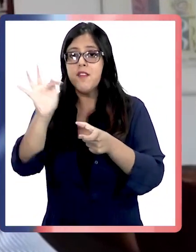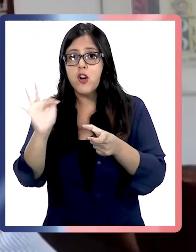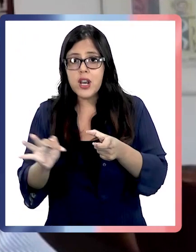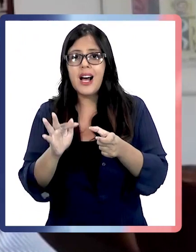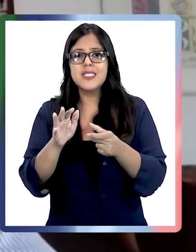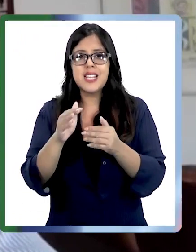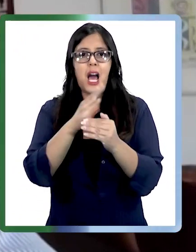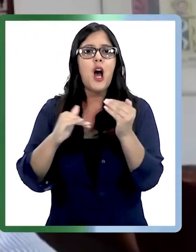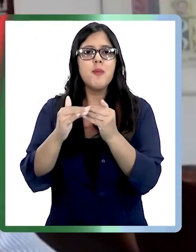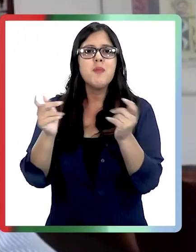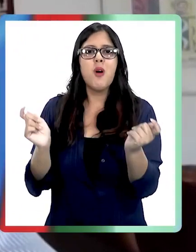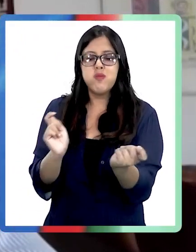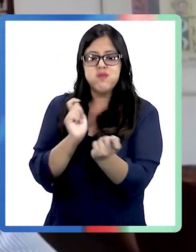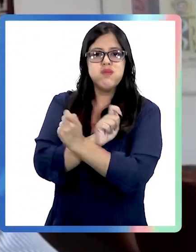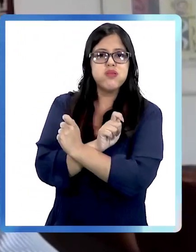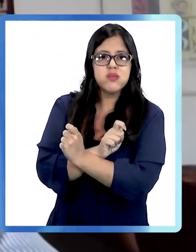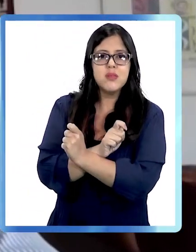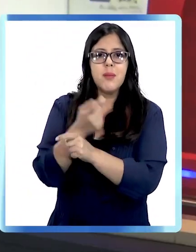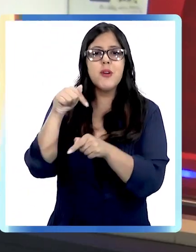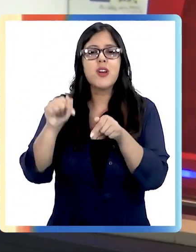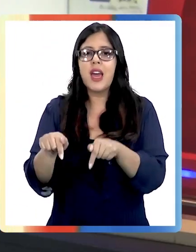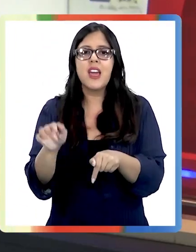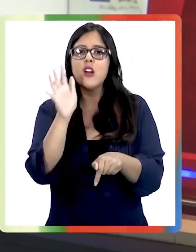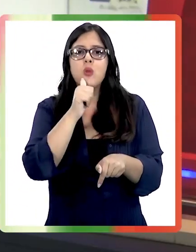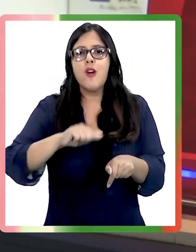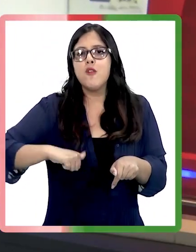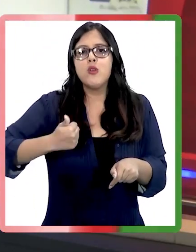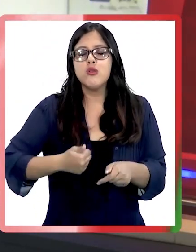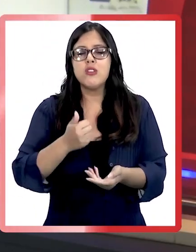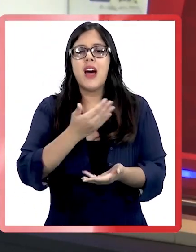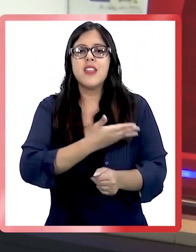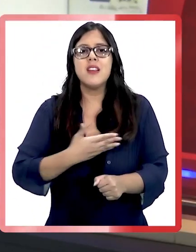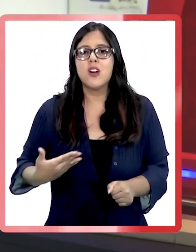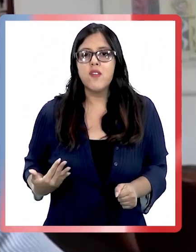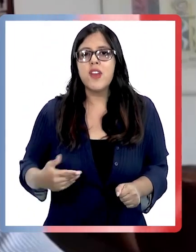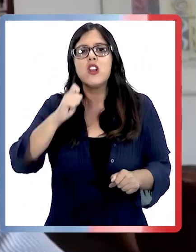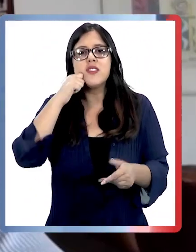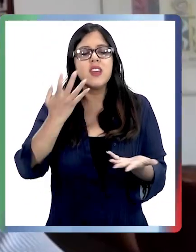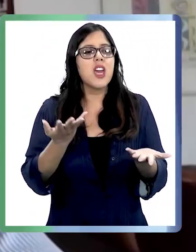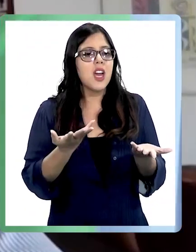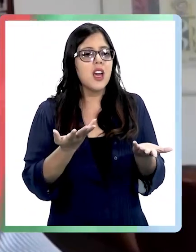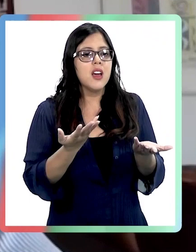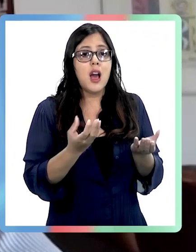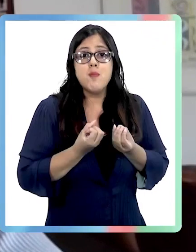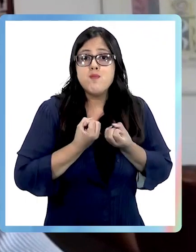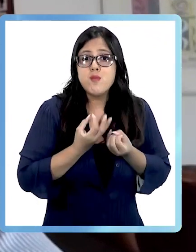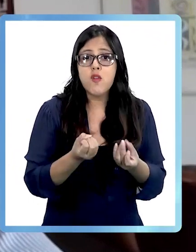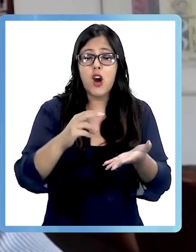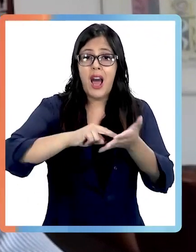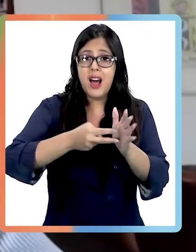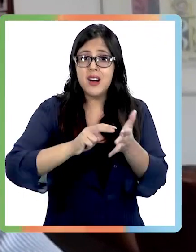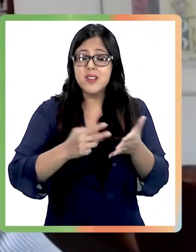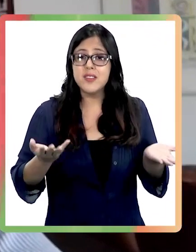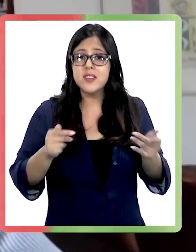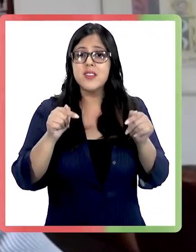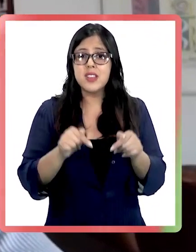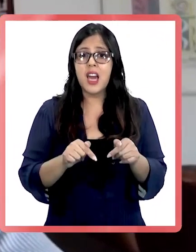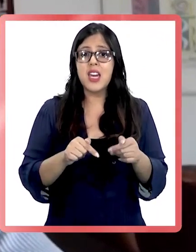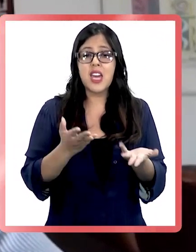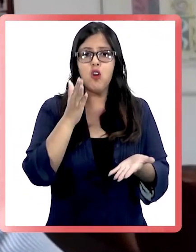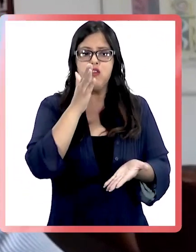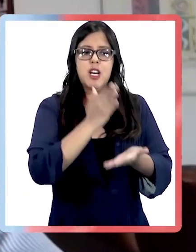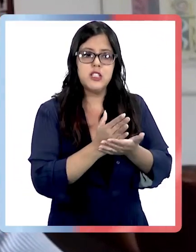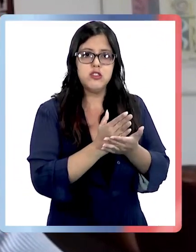de FONASA a ISAPRE, pero que no está en la voluntad del gobierno el generar una crisis abrupta en el que se tenga que